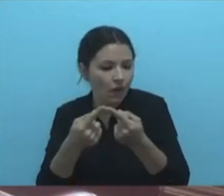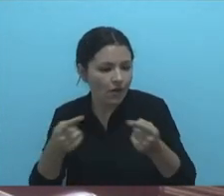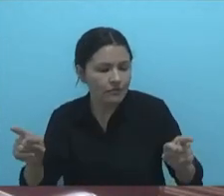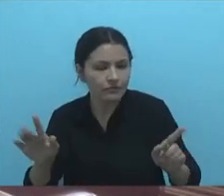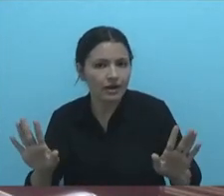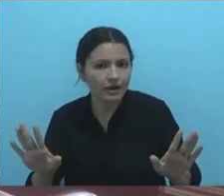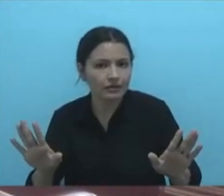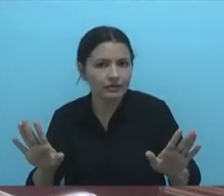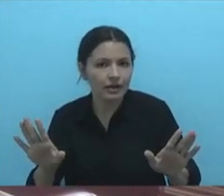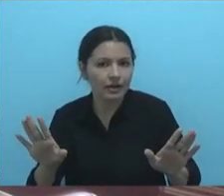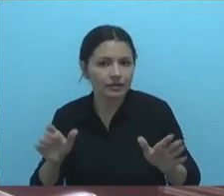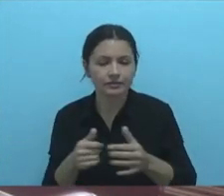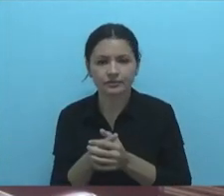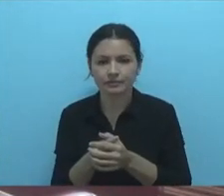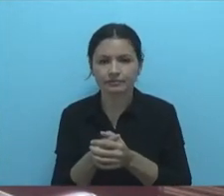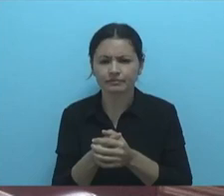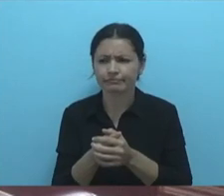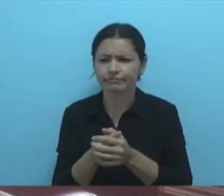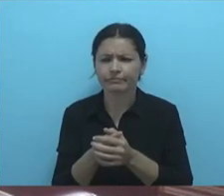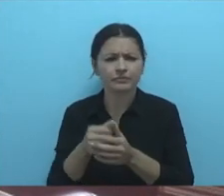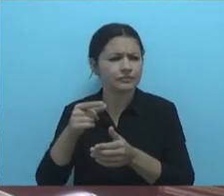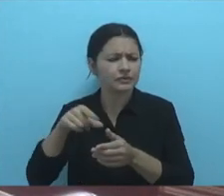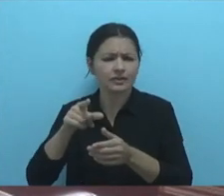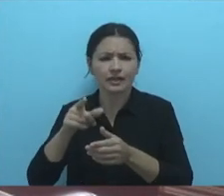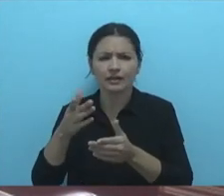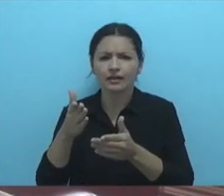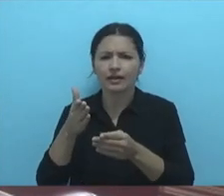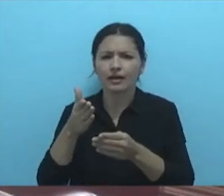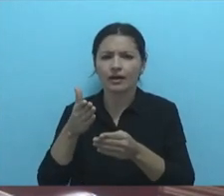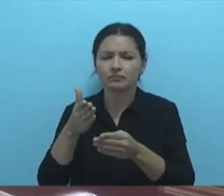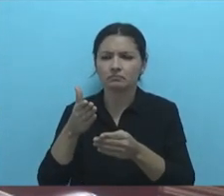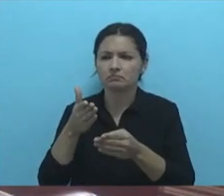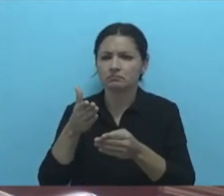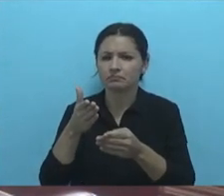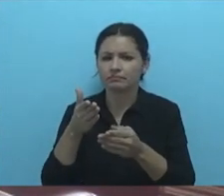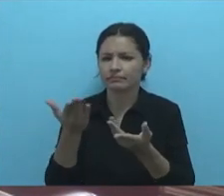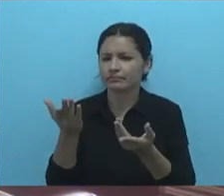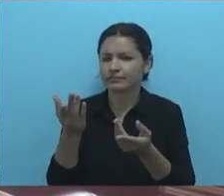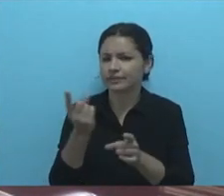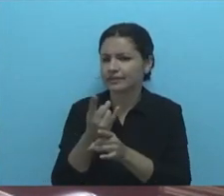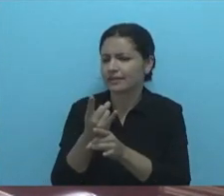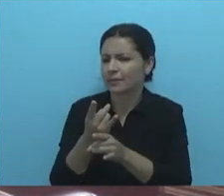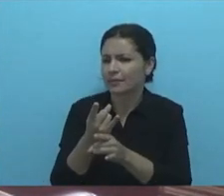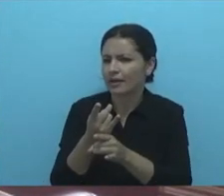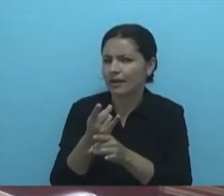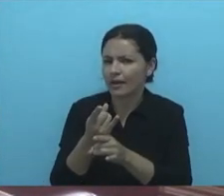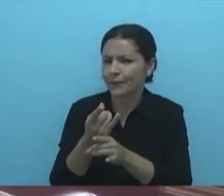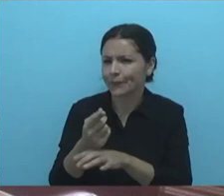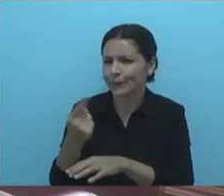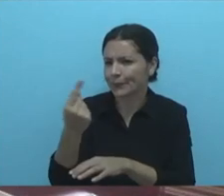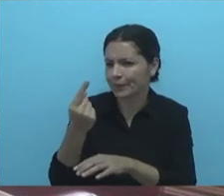cualquier estudiante de derecho sabe que en introducción al derecho lo primero que se le enseña